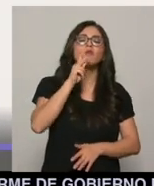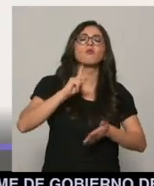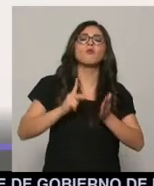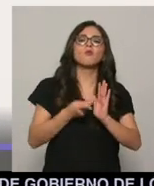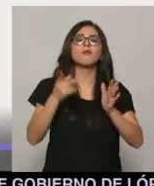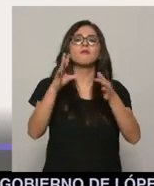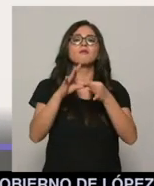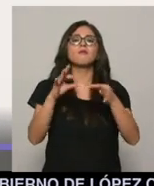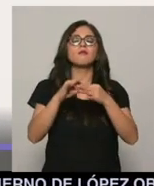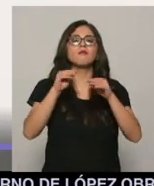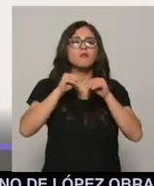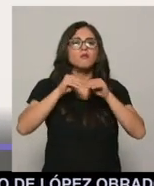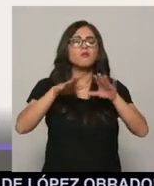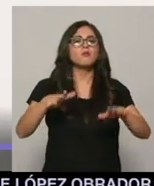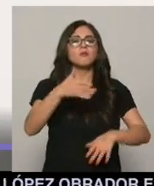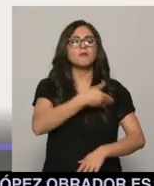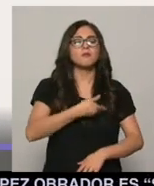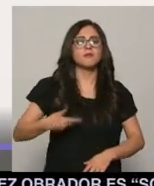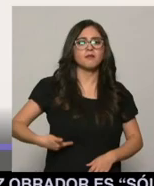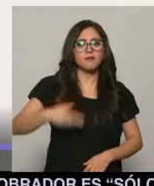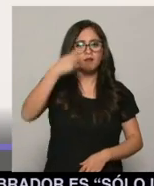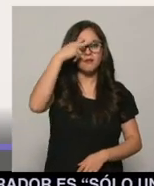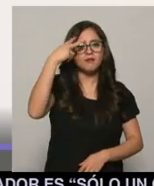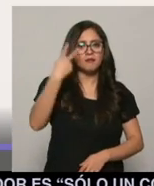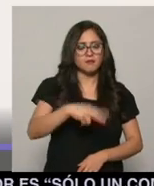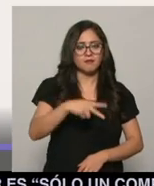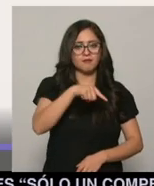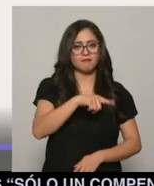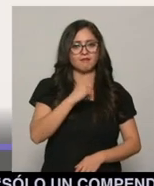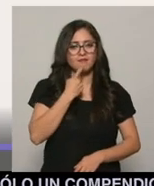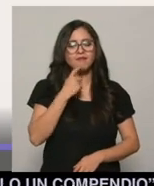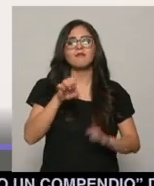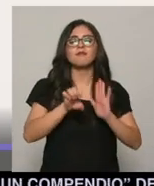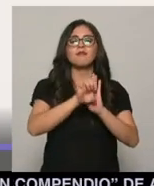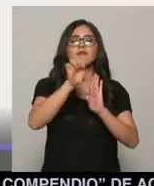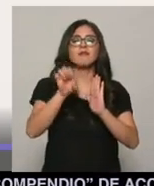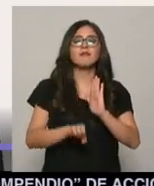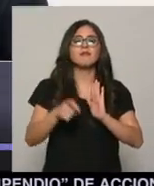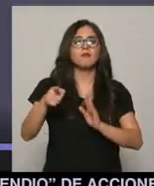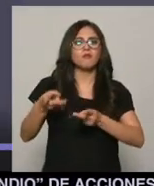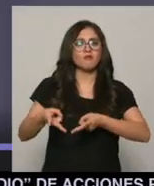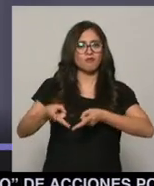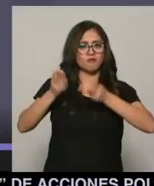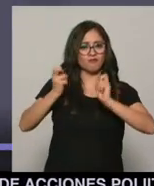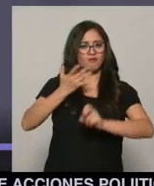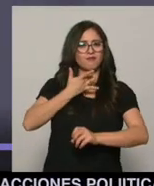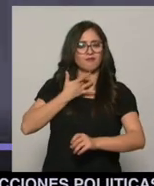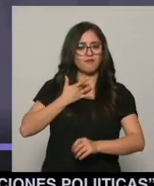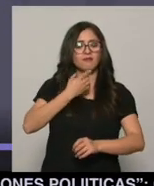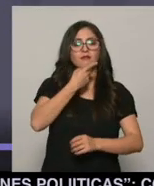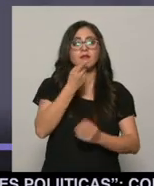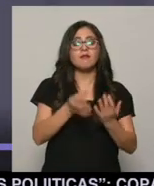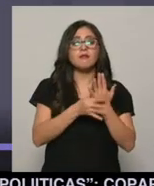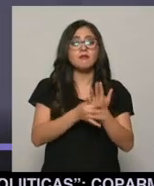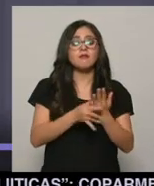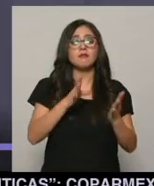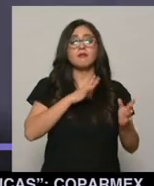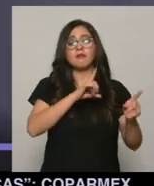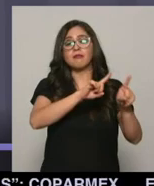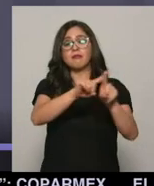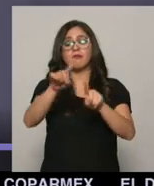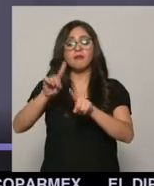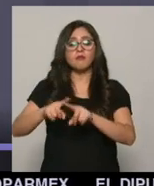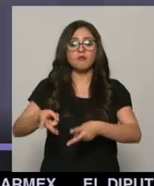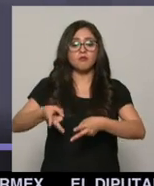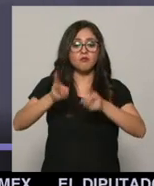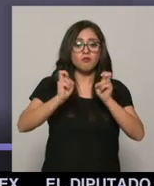presidente de la República, por ejemplo, en el caso del huachicol, establece que había miles de tomas clandestinas,